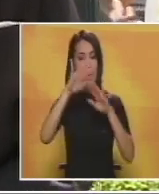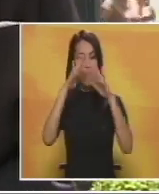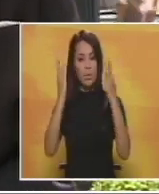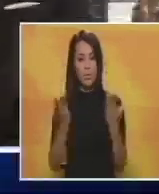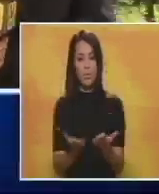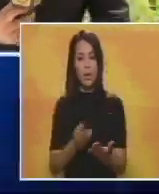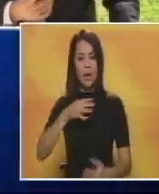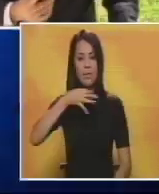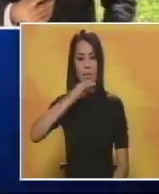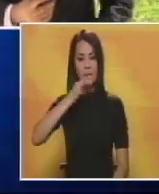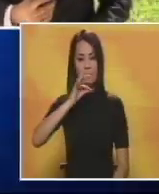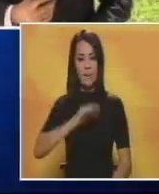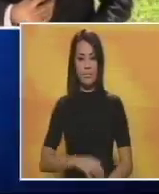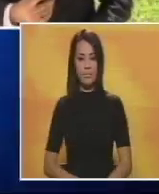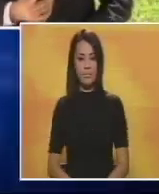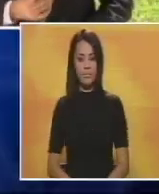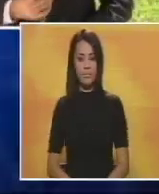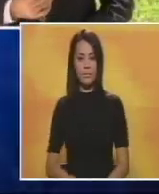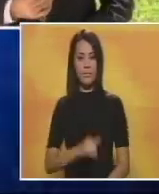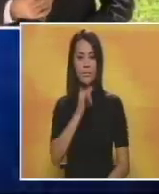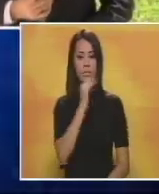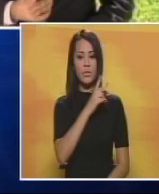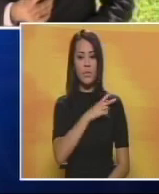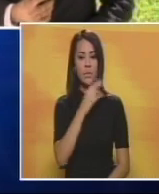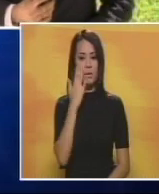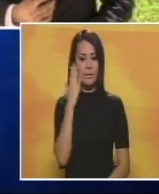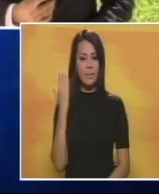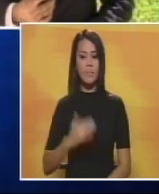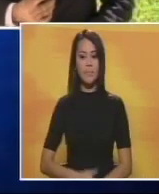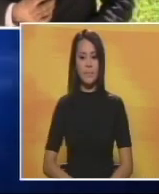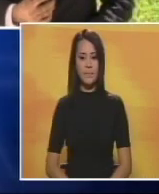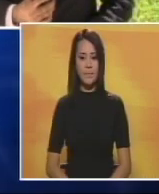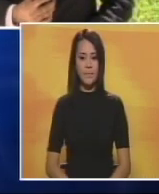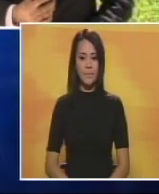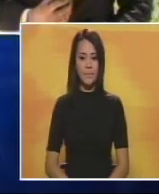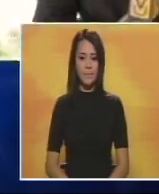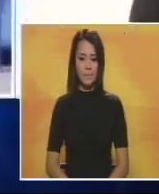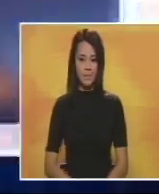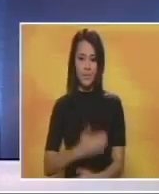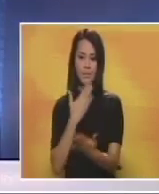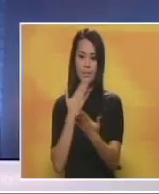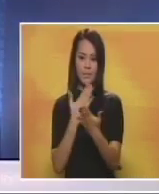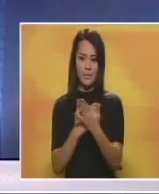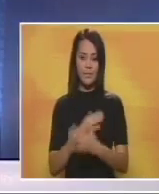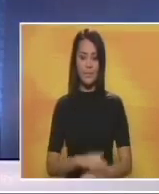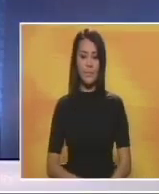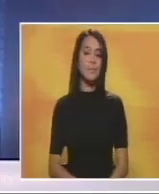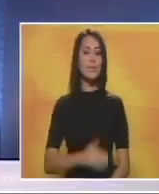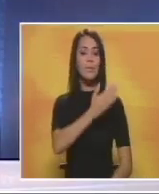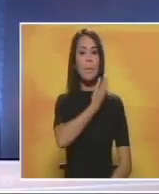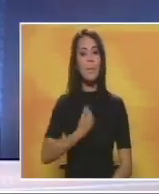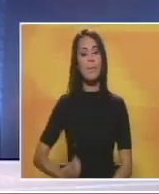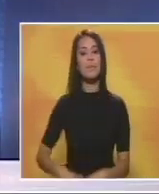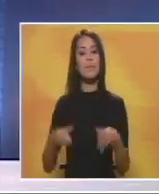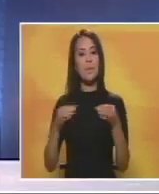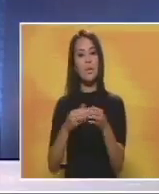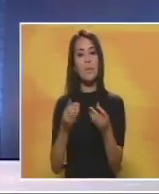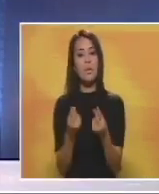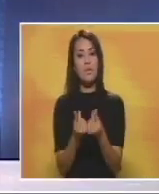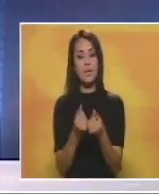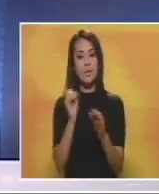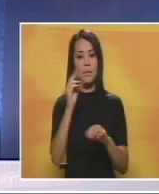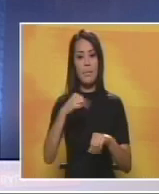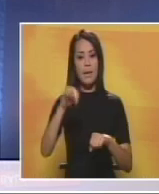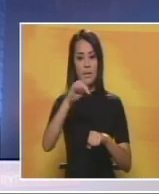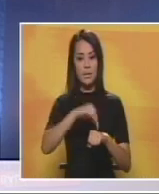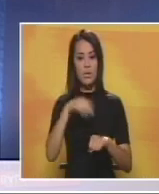Café. En la sede de FEDEAGRO, Euclides Sotillo, Noticiero Venevisión. Gracias, Euclides. El presidente de la Comisión de Finanzas de la